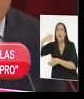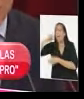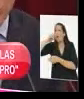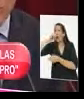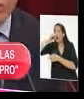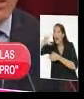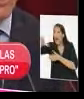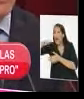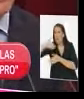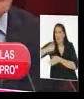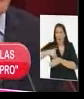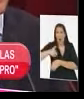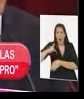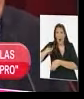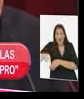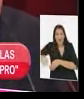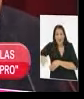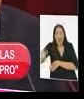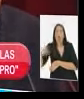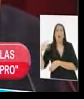Recalde, salían, digamos,